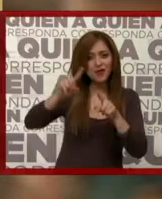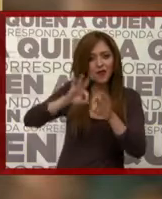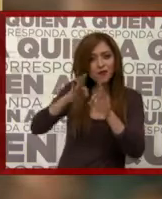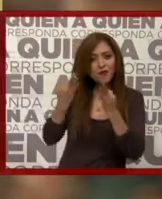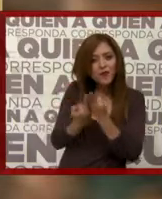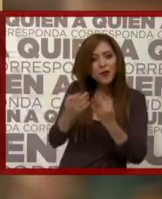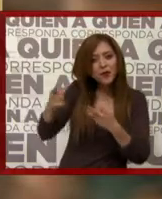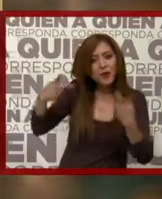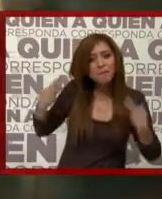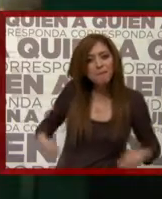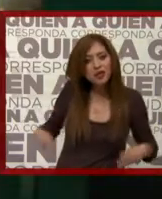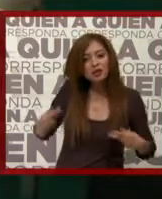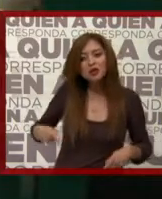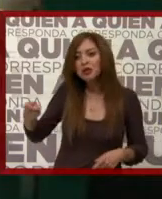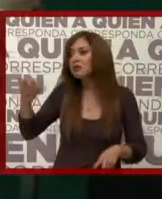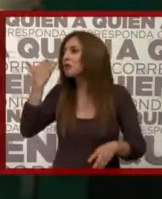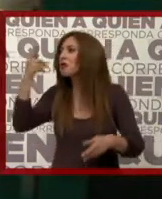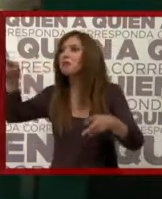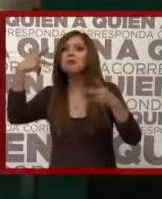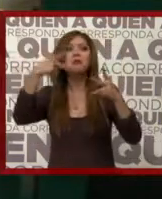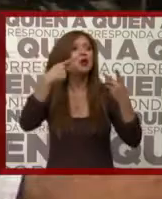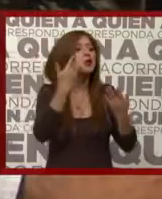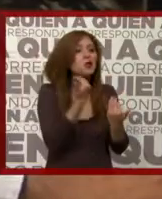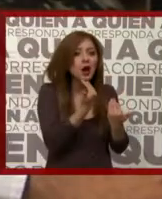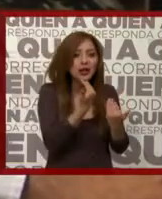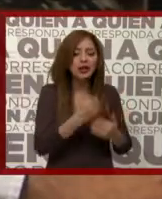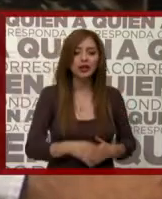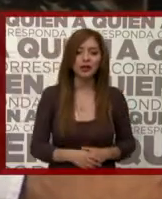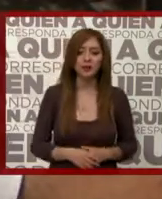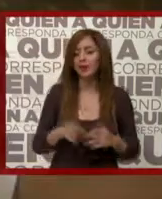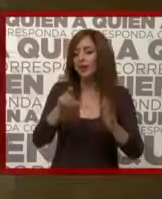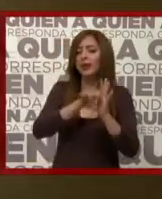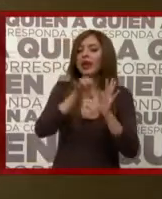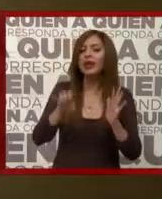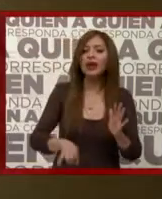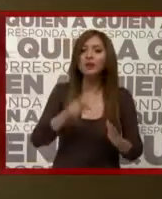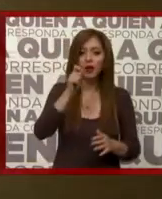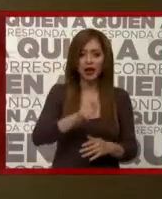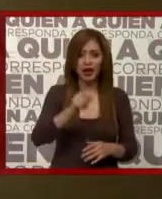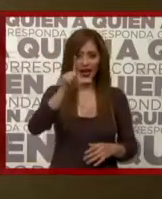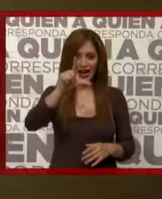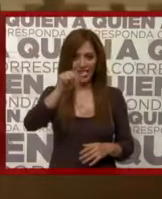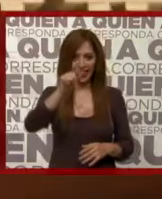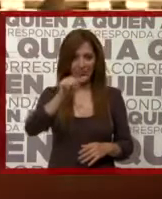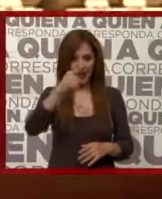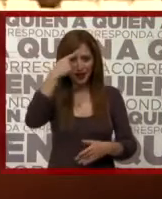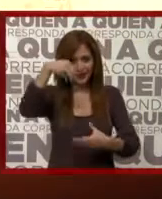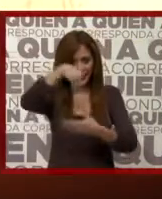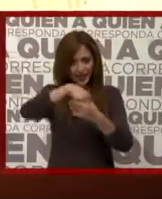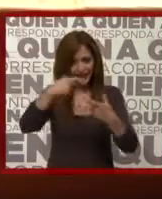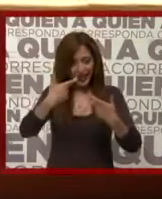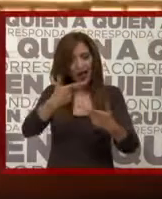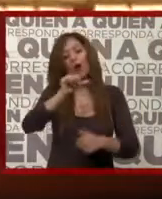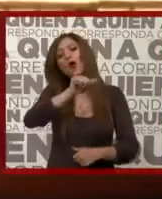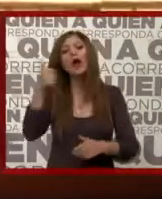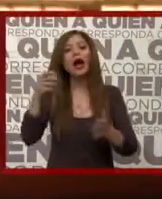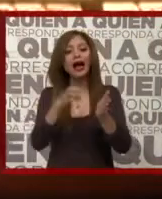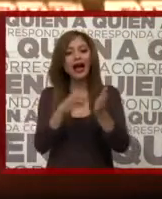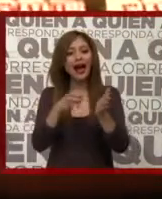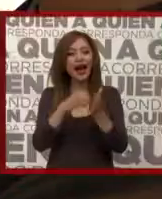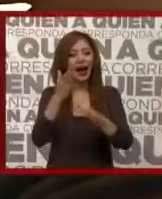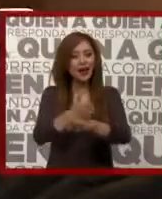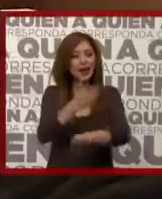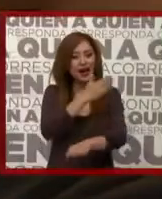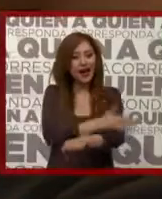ocuparon nichos que no había en el mercado. ¿Entre ellas? Por ejemplo, empezamos con la lata para regalo y luego creamos la caja de madera de la tipo de